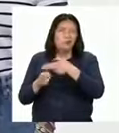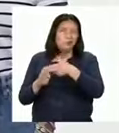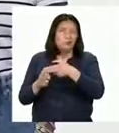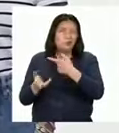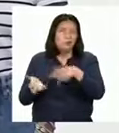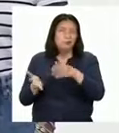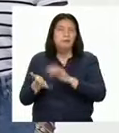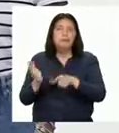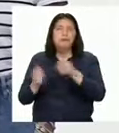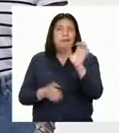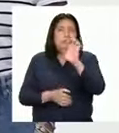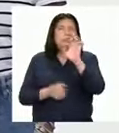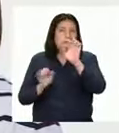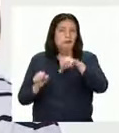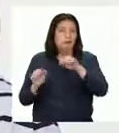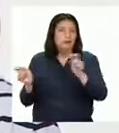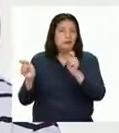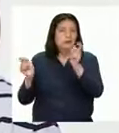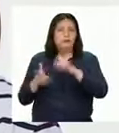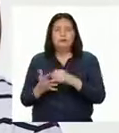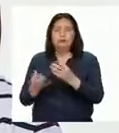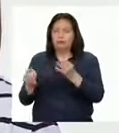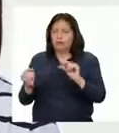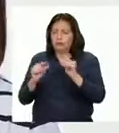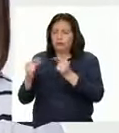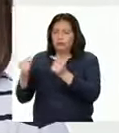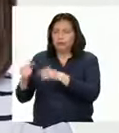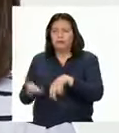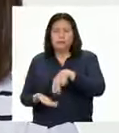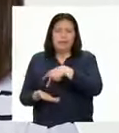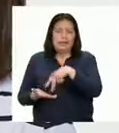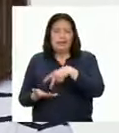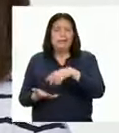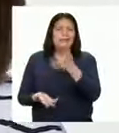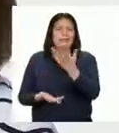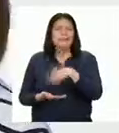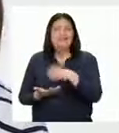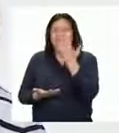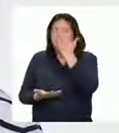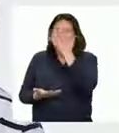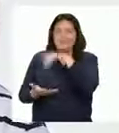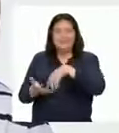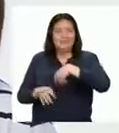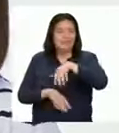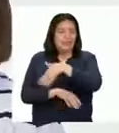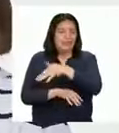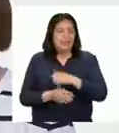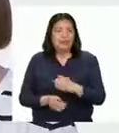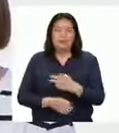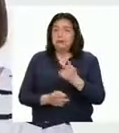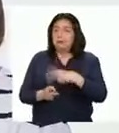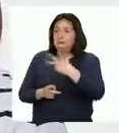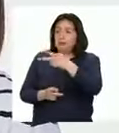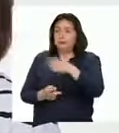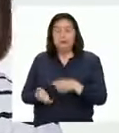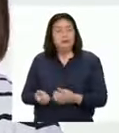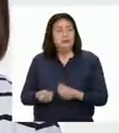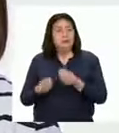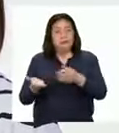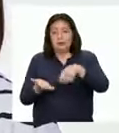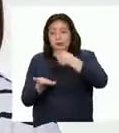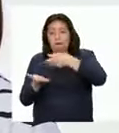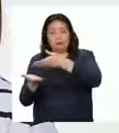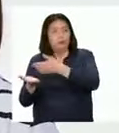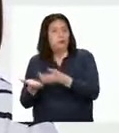pero se celebra en enero. En ella, varios grupos bailan la danza de los negritos por las calles, mientras los vecinos les invitan